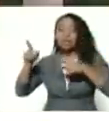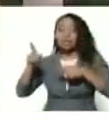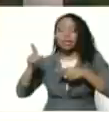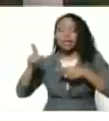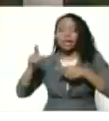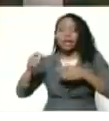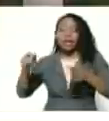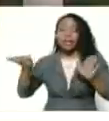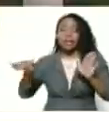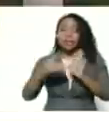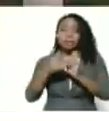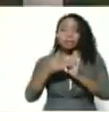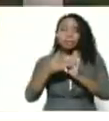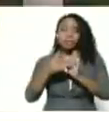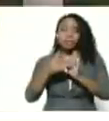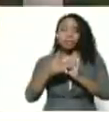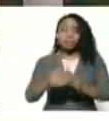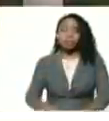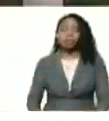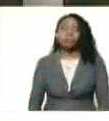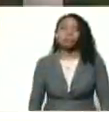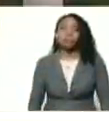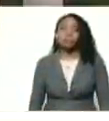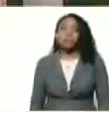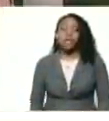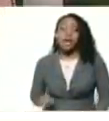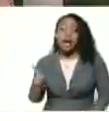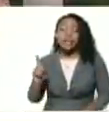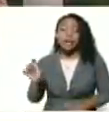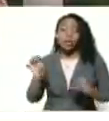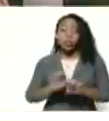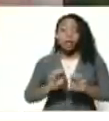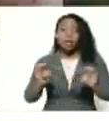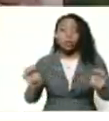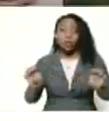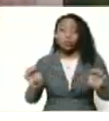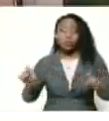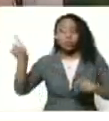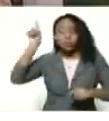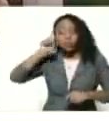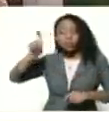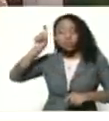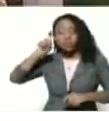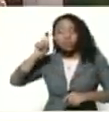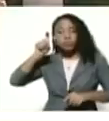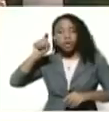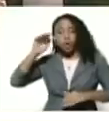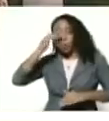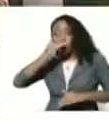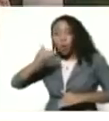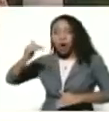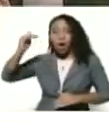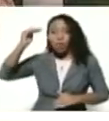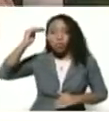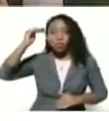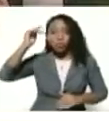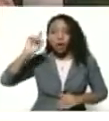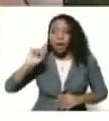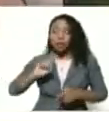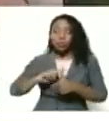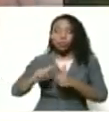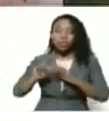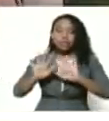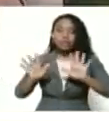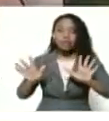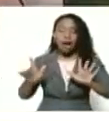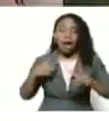esos límites, esa educación, ya como adulto. Entonces ya